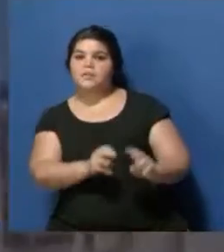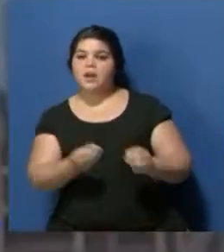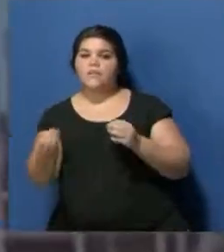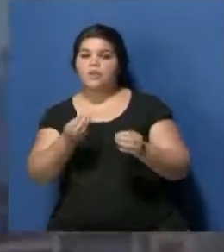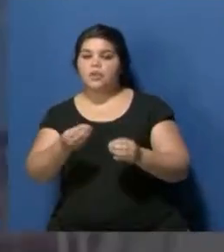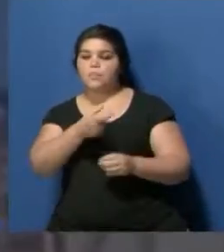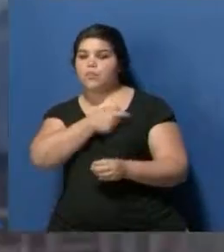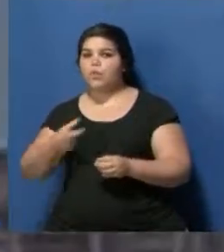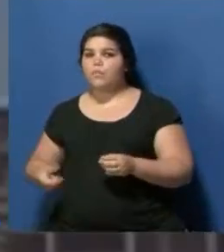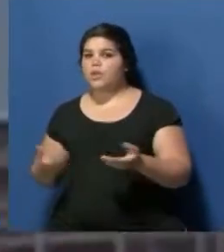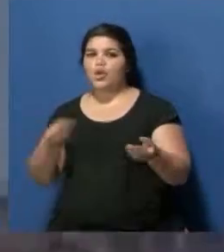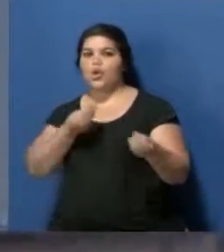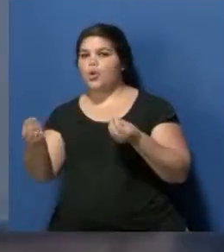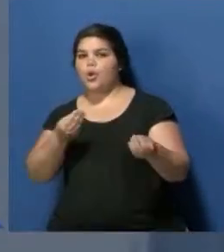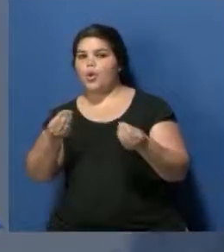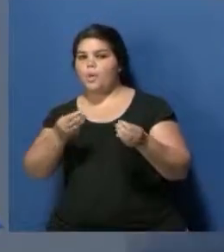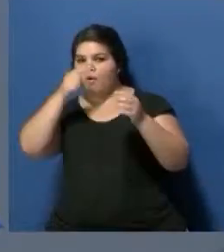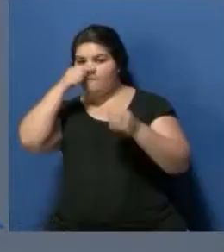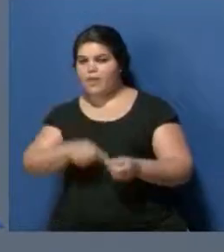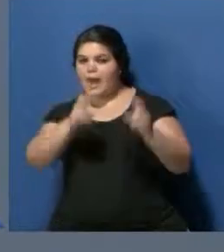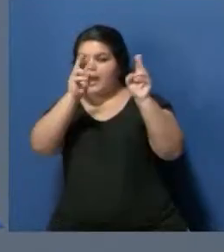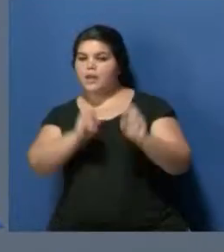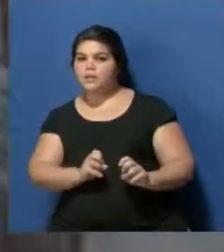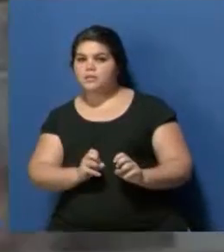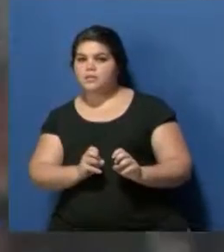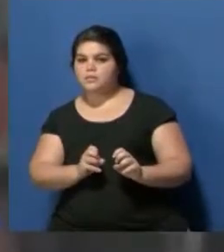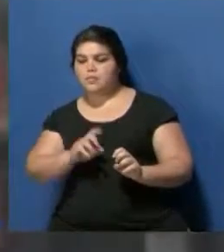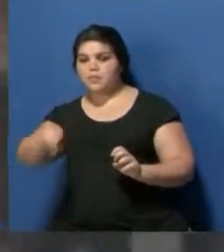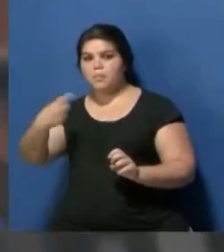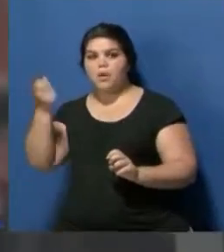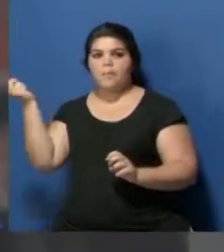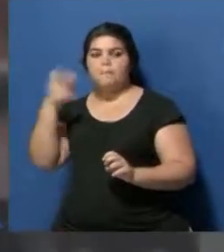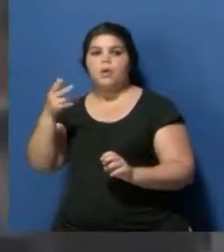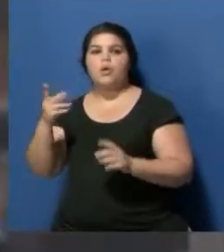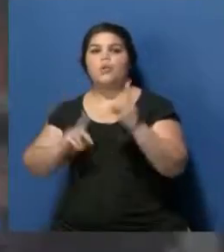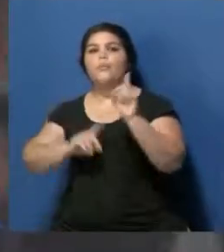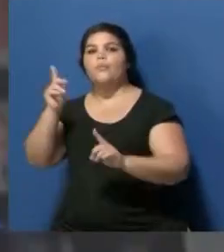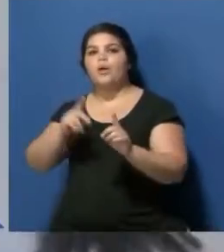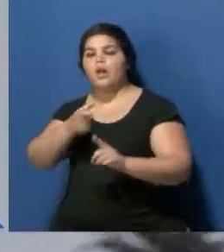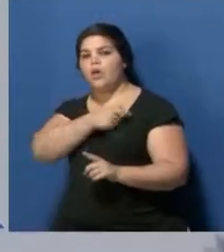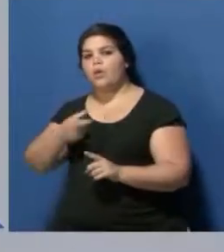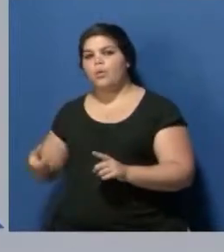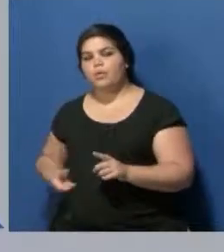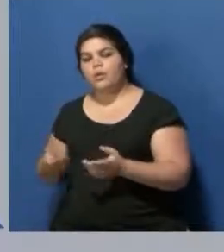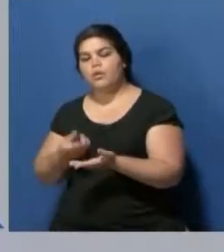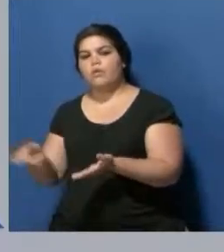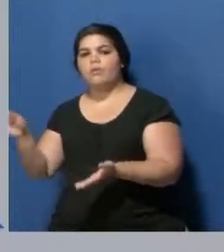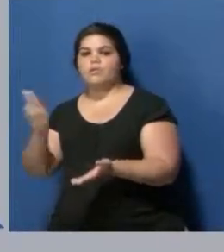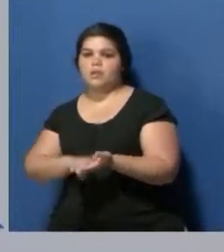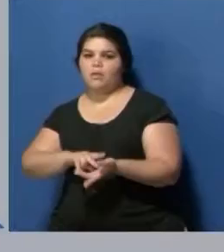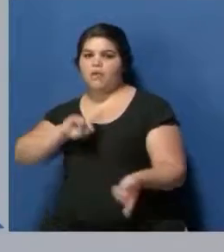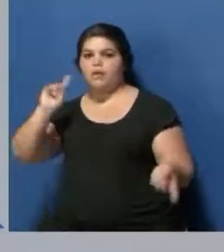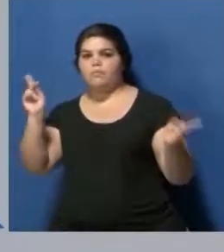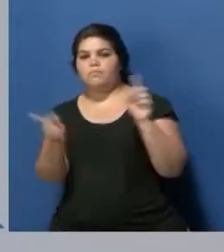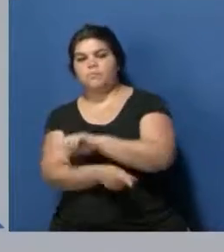estábamos así. Pero, ¿qué es lo grave? Que llega un gobierno que desanda, volviéndonos, para los que tenemos memoria, porque